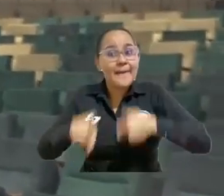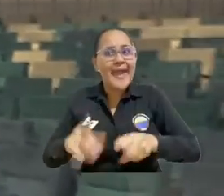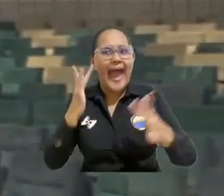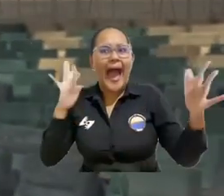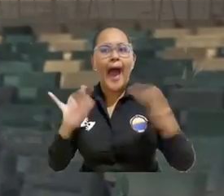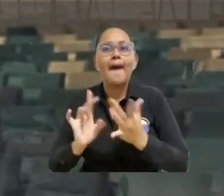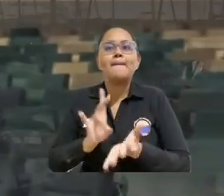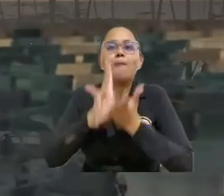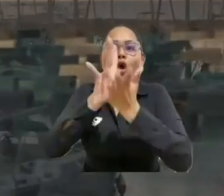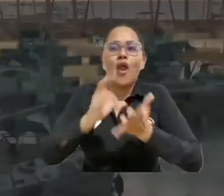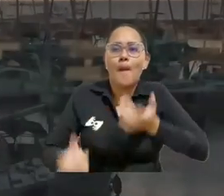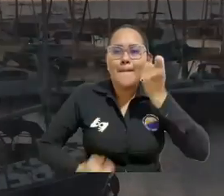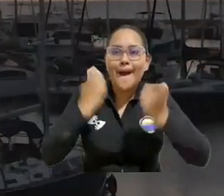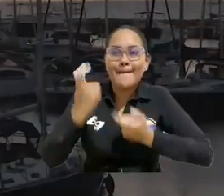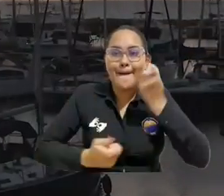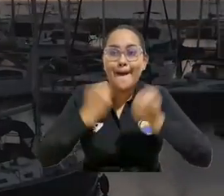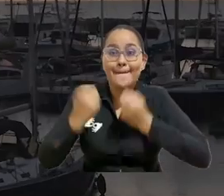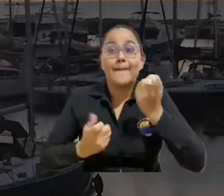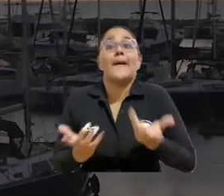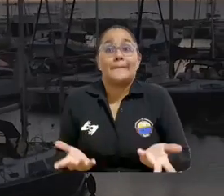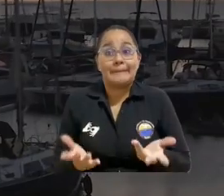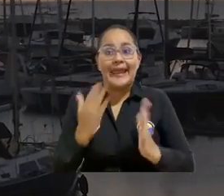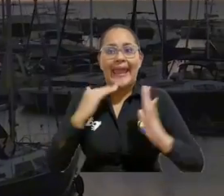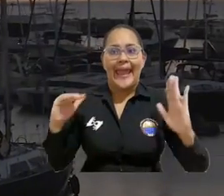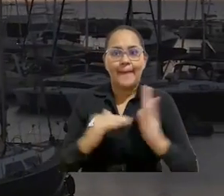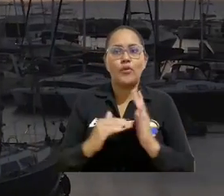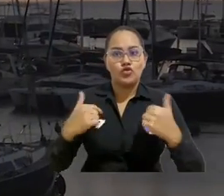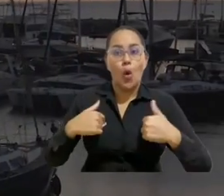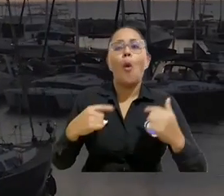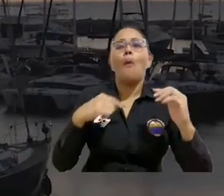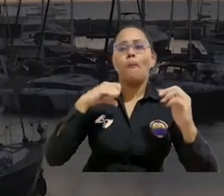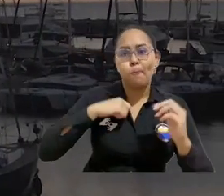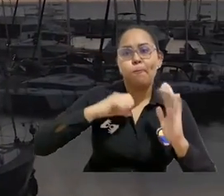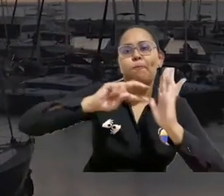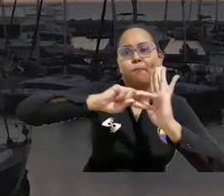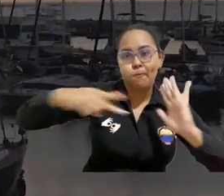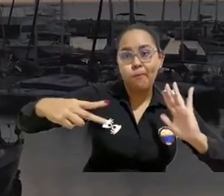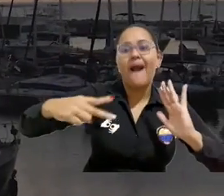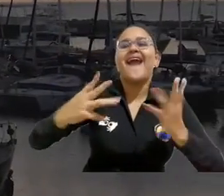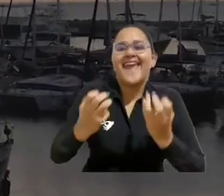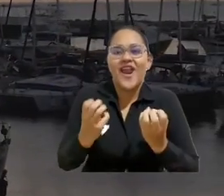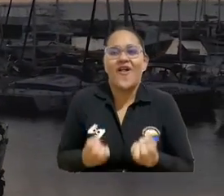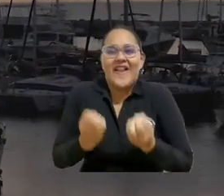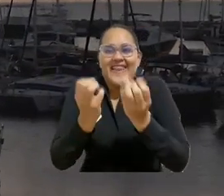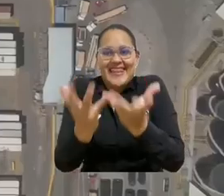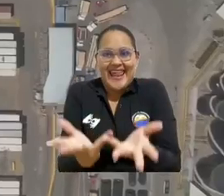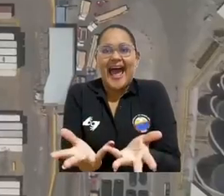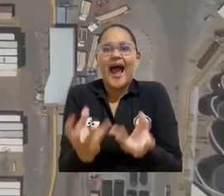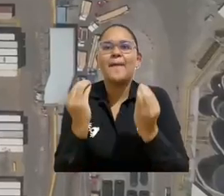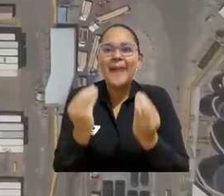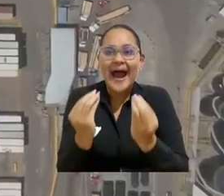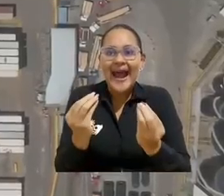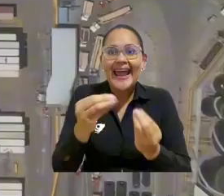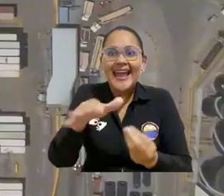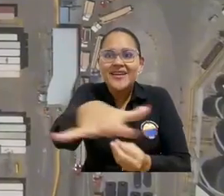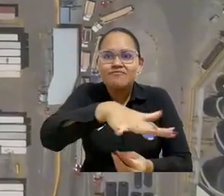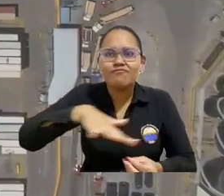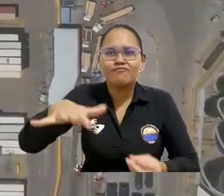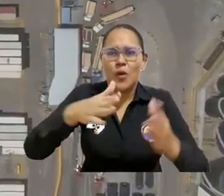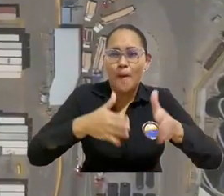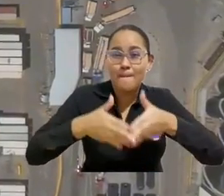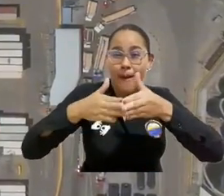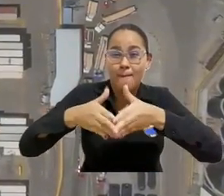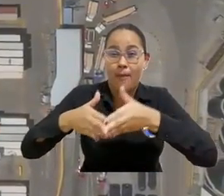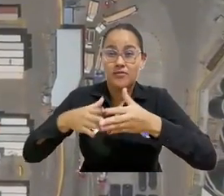tecnología, pero es también el modelo de negocio. Es decir, que yo quiero entregar este tecnología para que se convierta aquí en